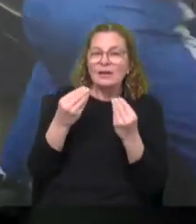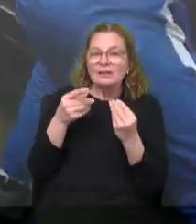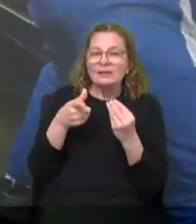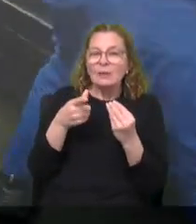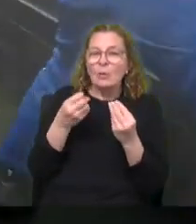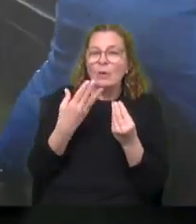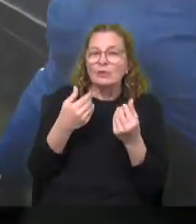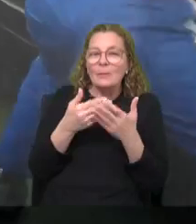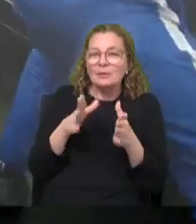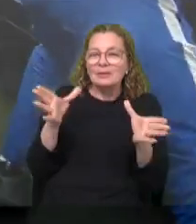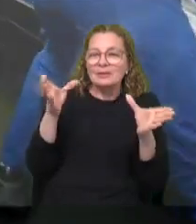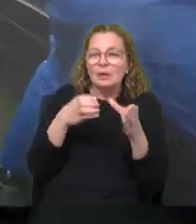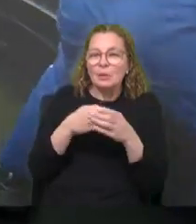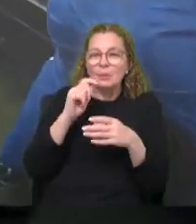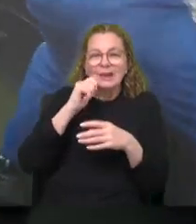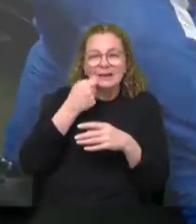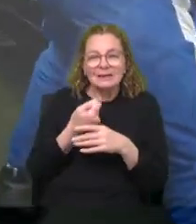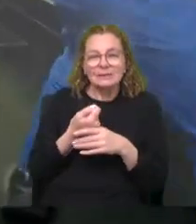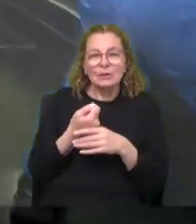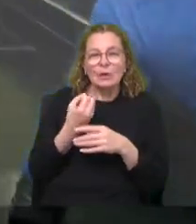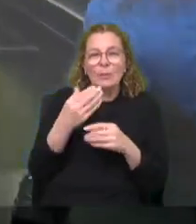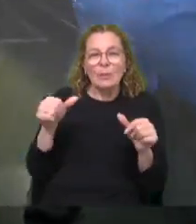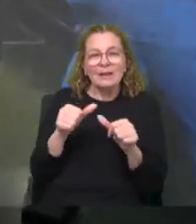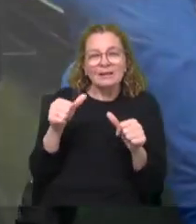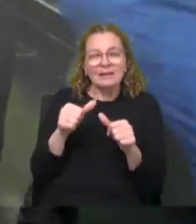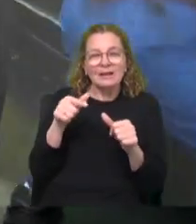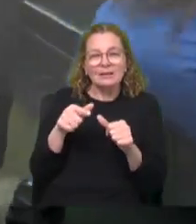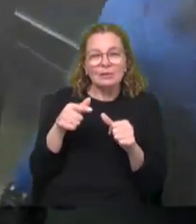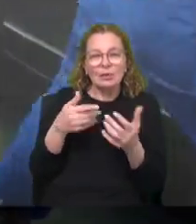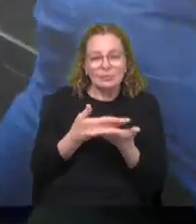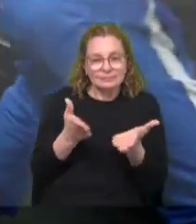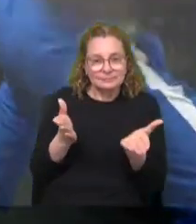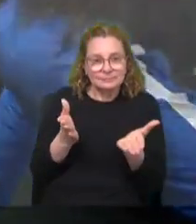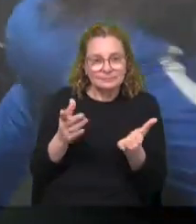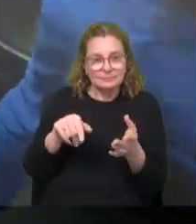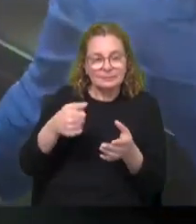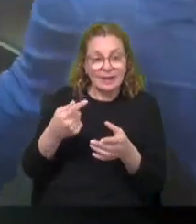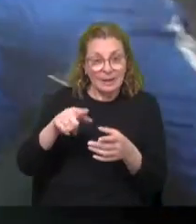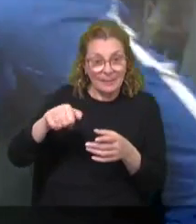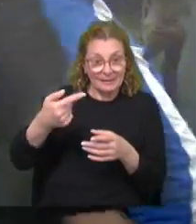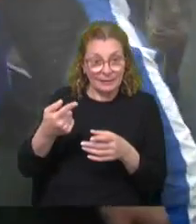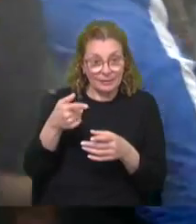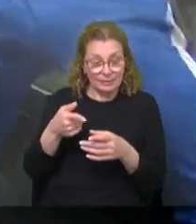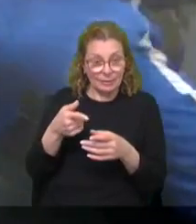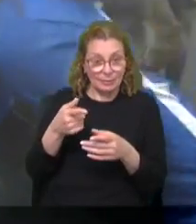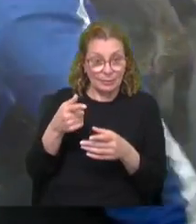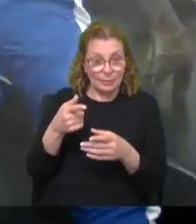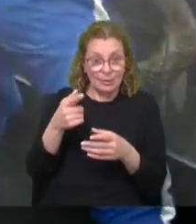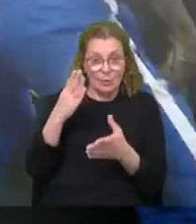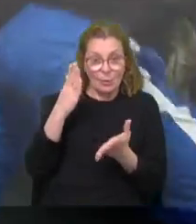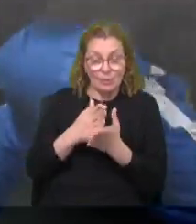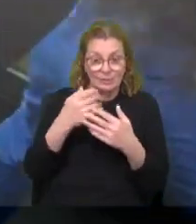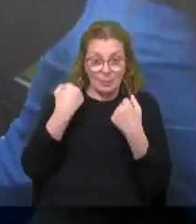se formó este grupo tan lindo, y cómo va a ser, cómo van a ser estos shows que van a dar mañana y pasado. O sea, que este es el último ensayo, parece